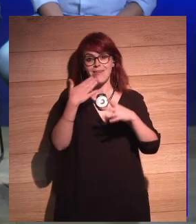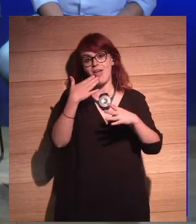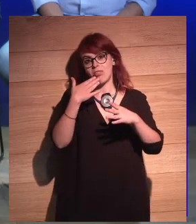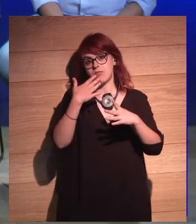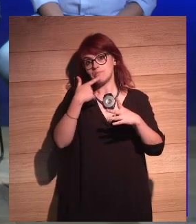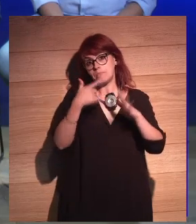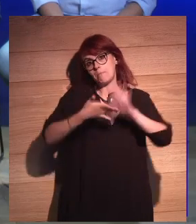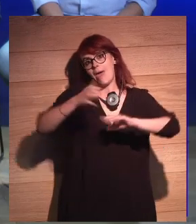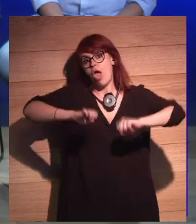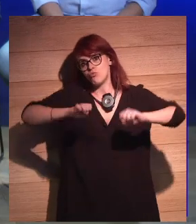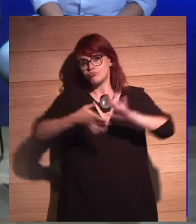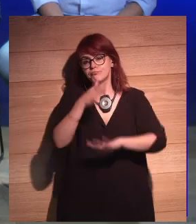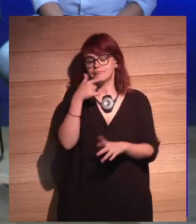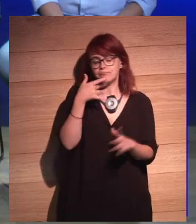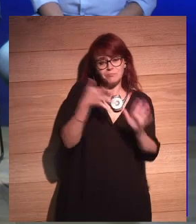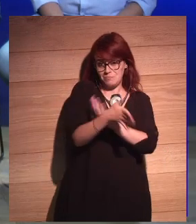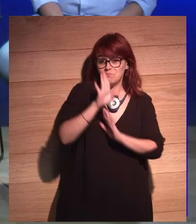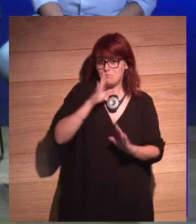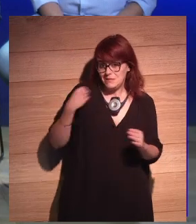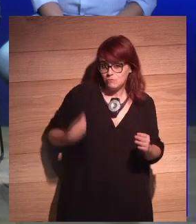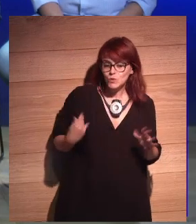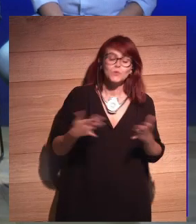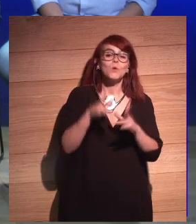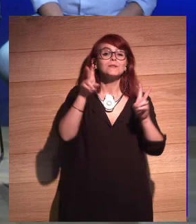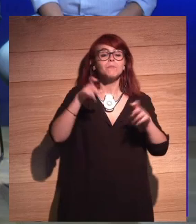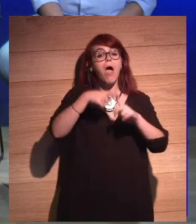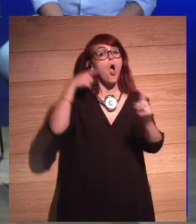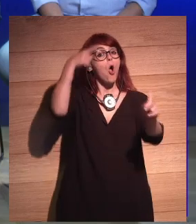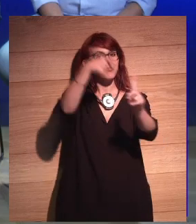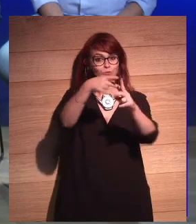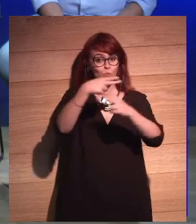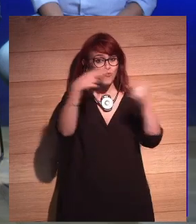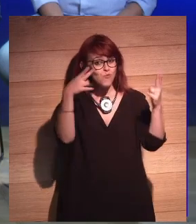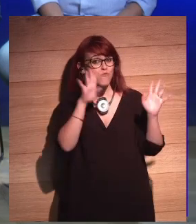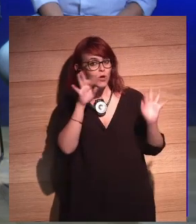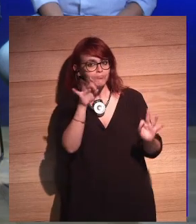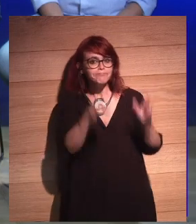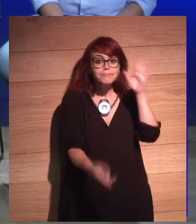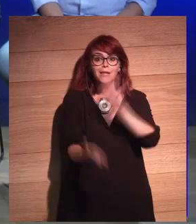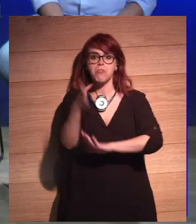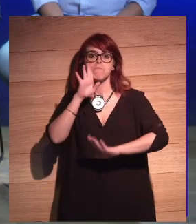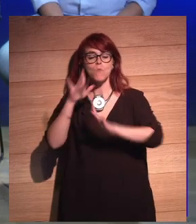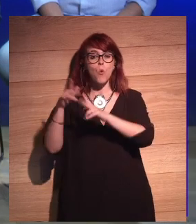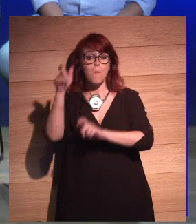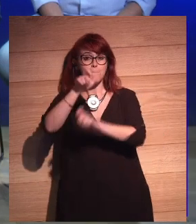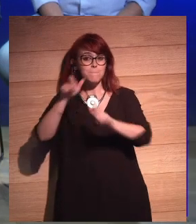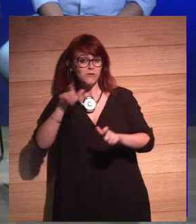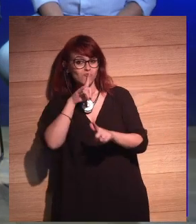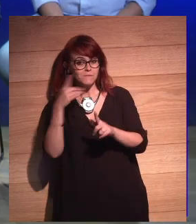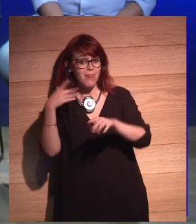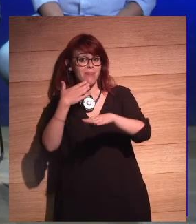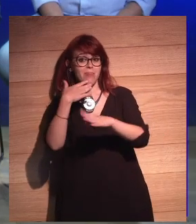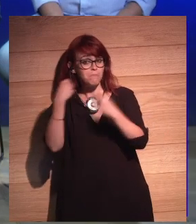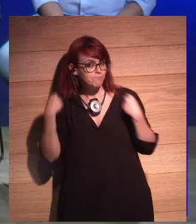avanzada. Muchas cosas de las que están dirigidas a un público están también creadas por ese tipo de público. Así que me